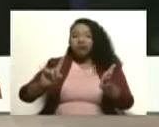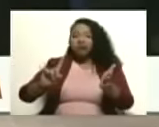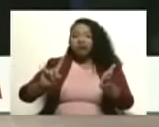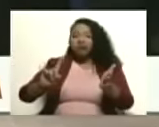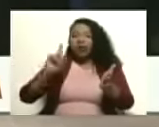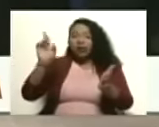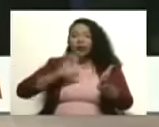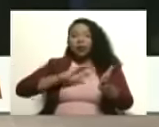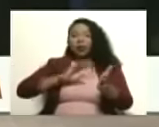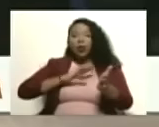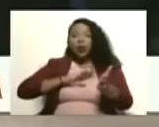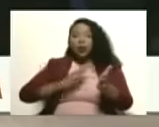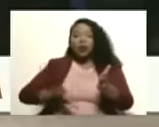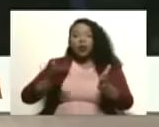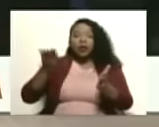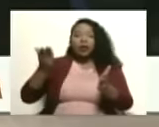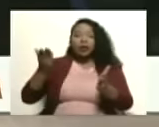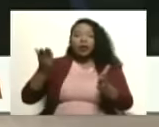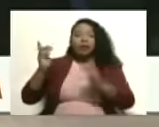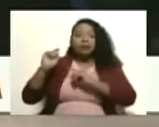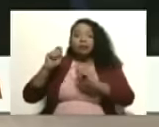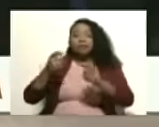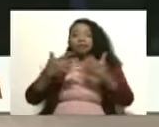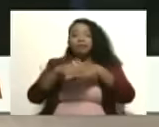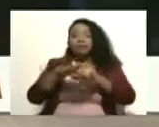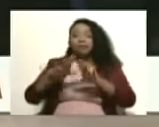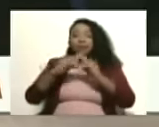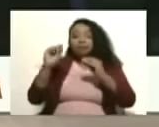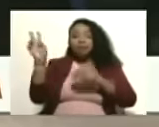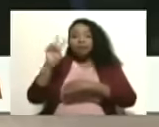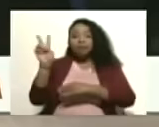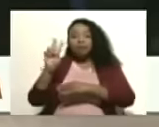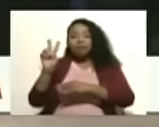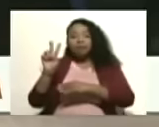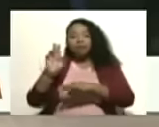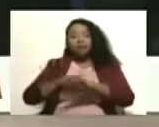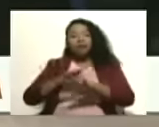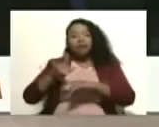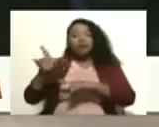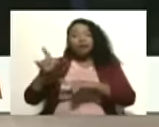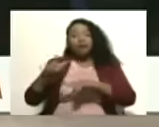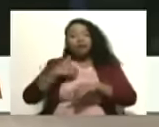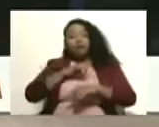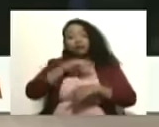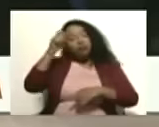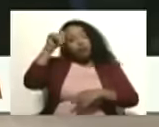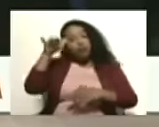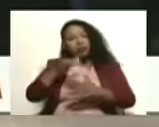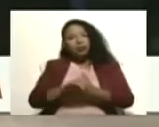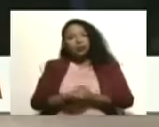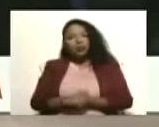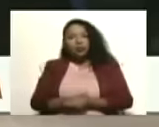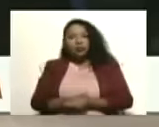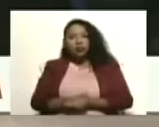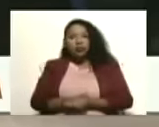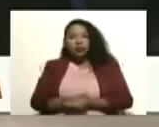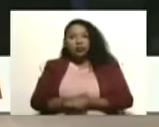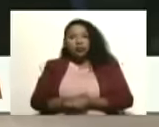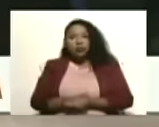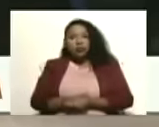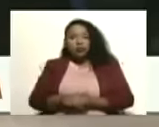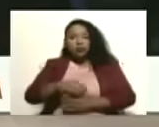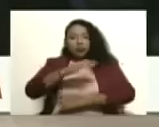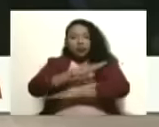fundamental de la integridad territorial de Venezuela y, por lo tanto, de nuestro pueblo. La